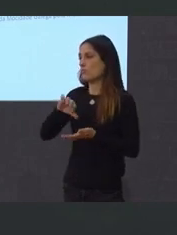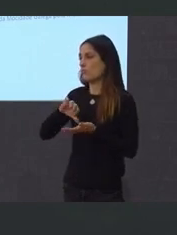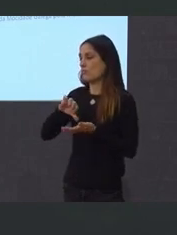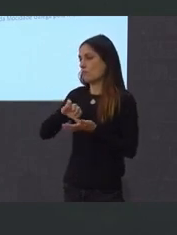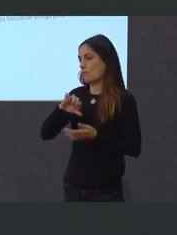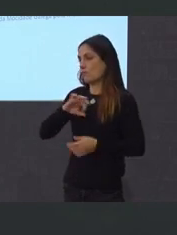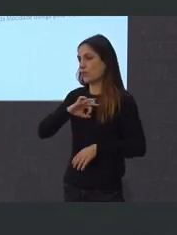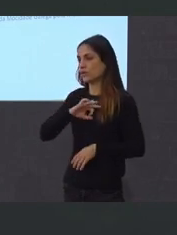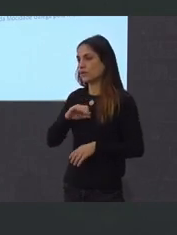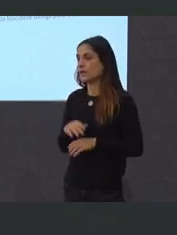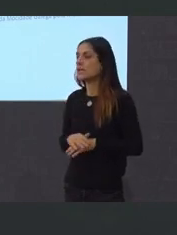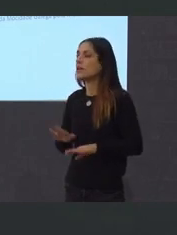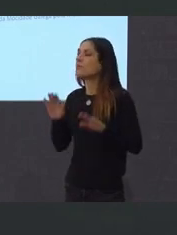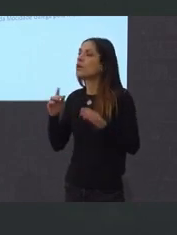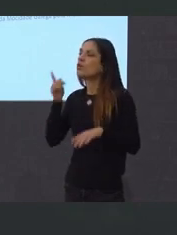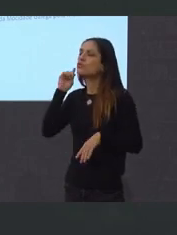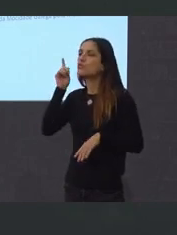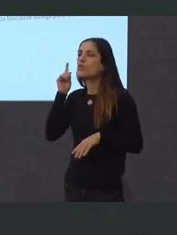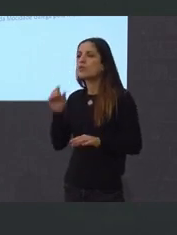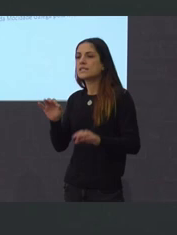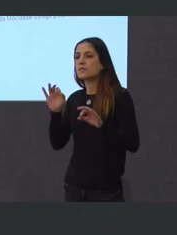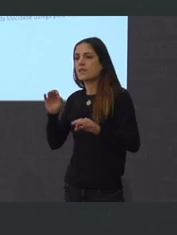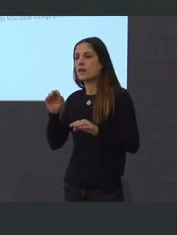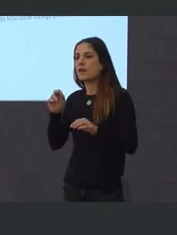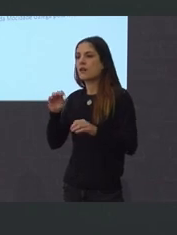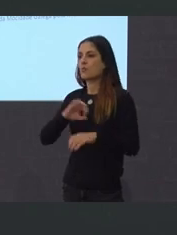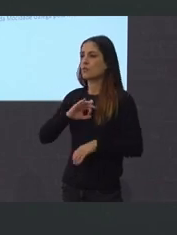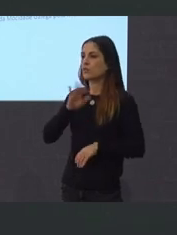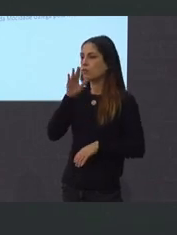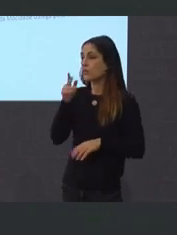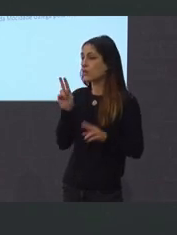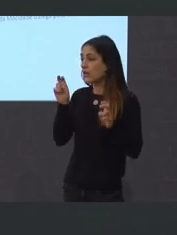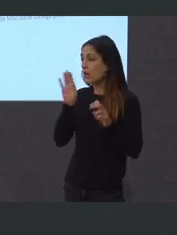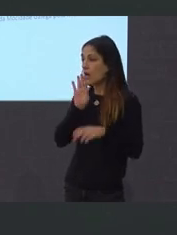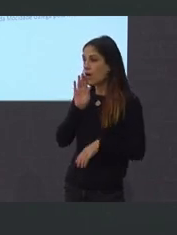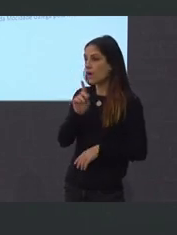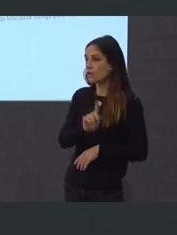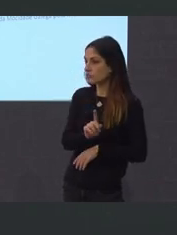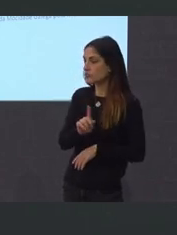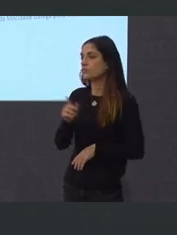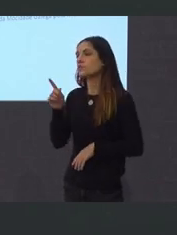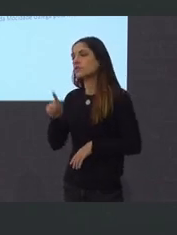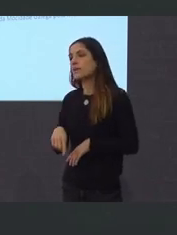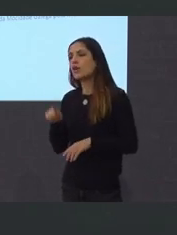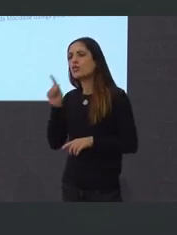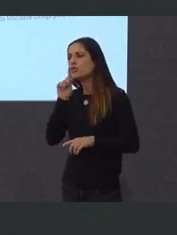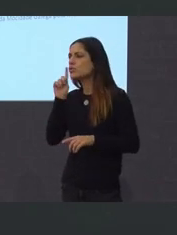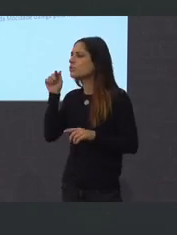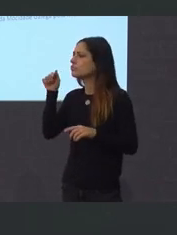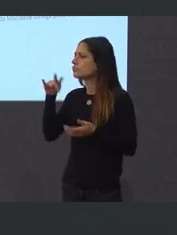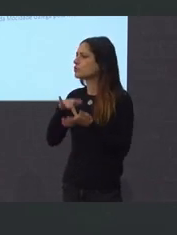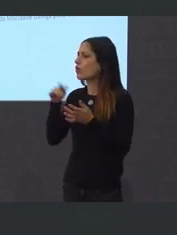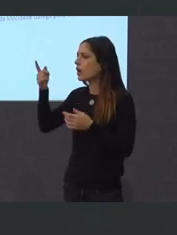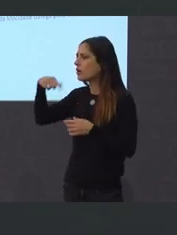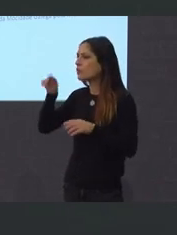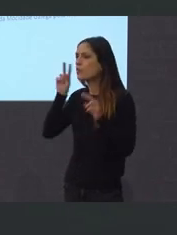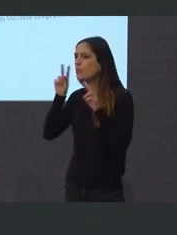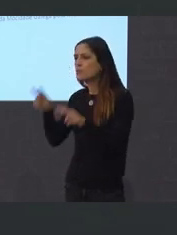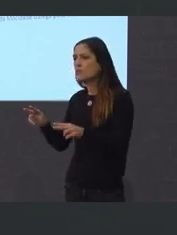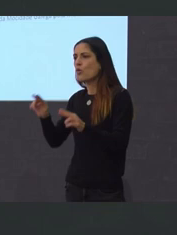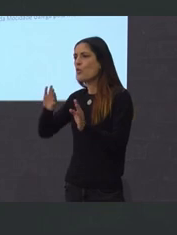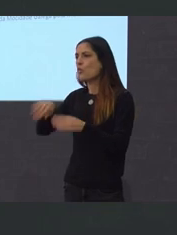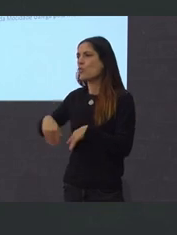simbólica Pontevedra por isto. Non sei se mirastes todas vos o último episodio da semana pasada de